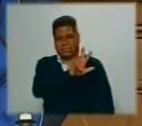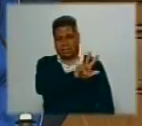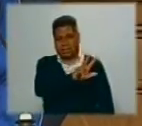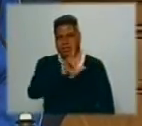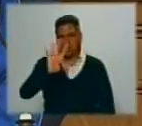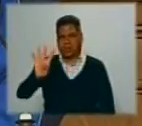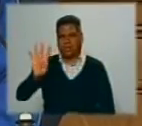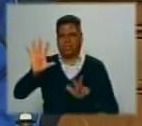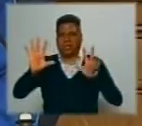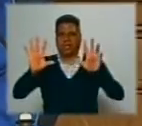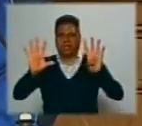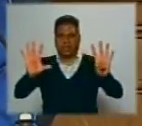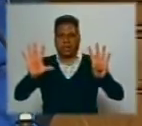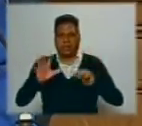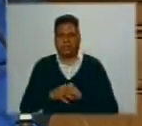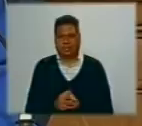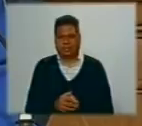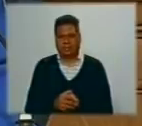República Bolivariana de Venezuela,